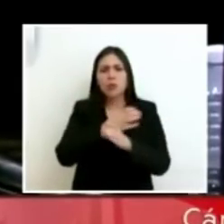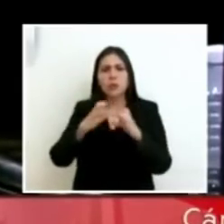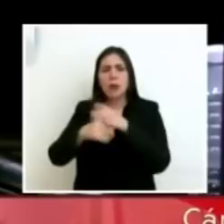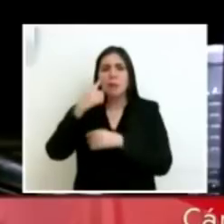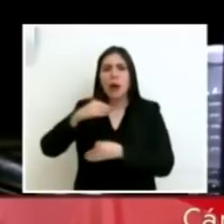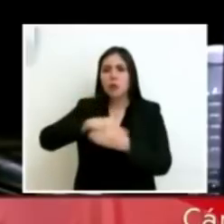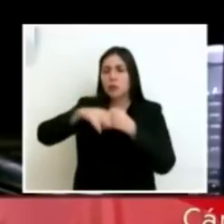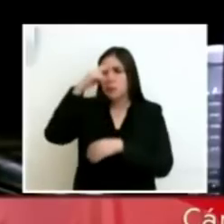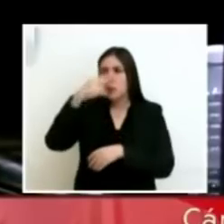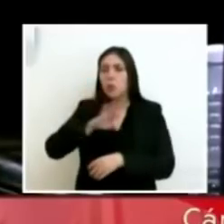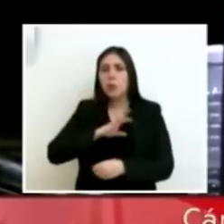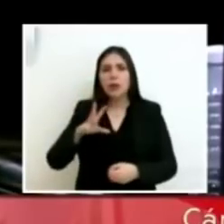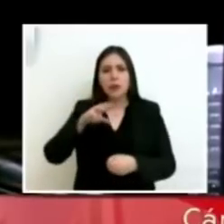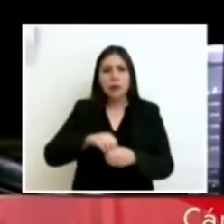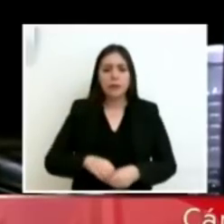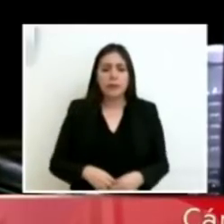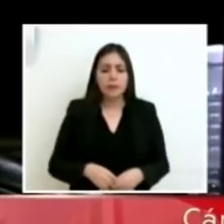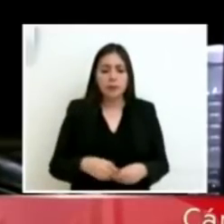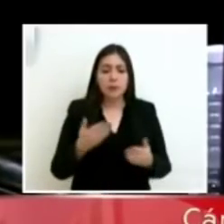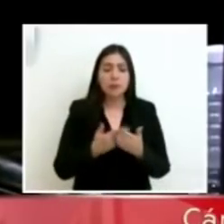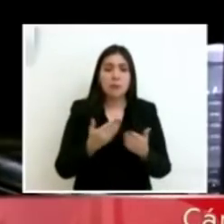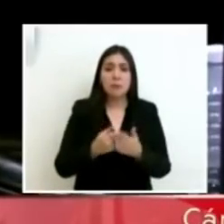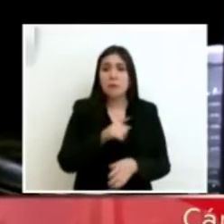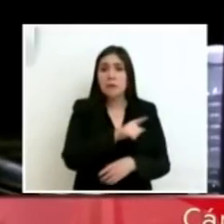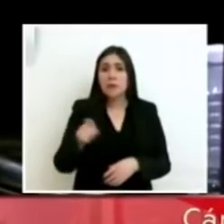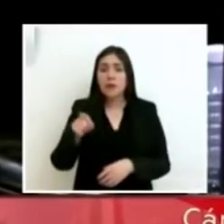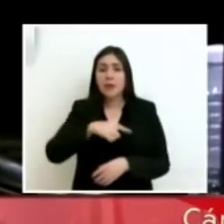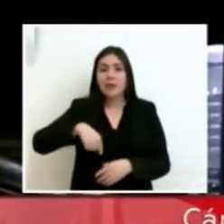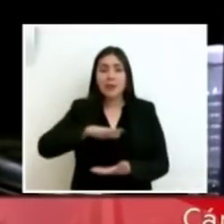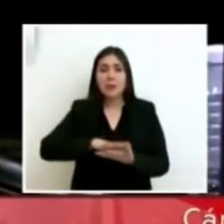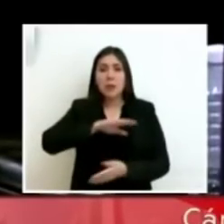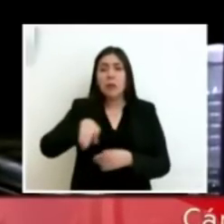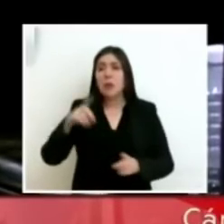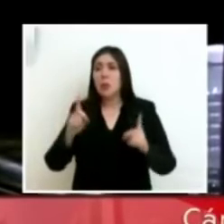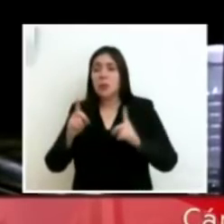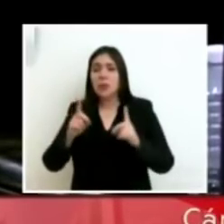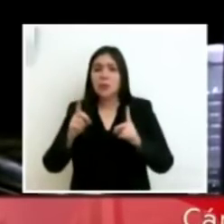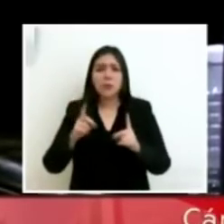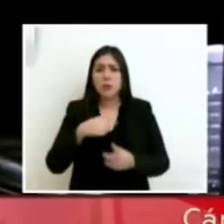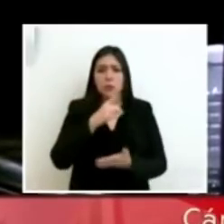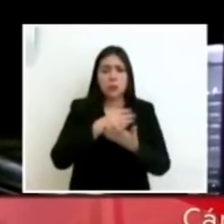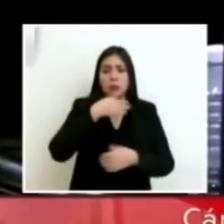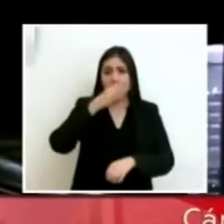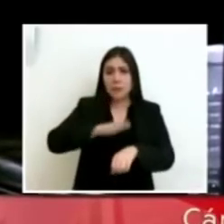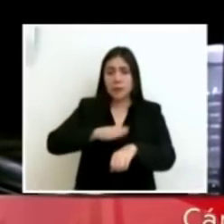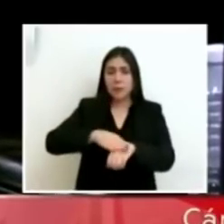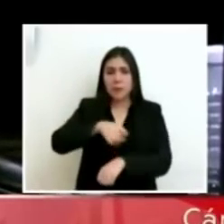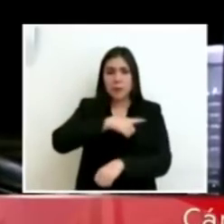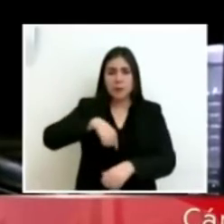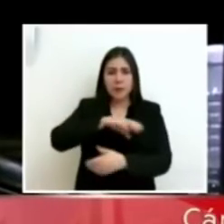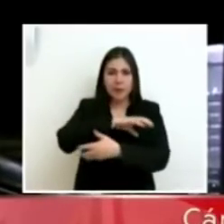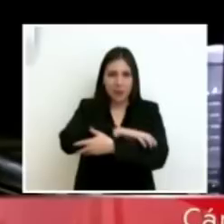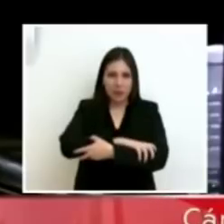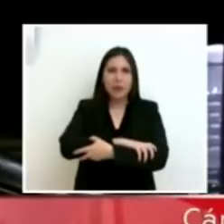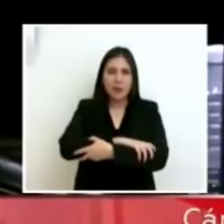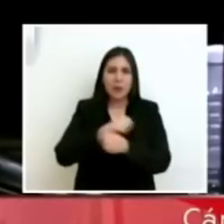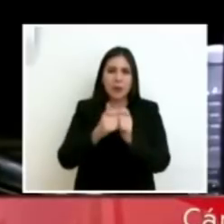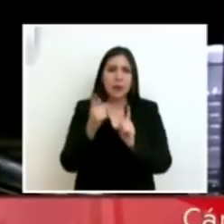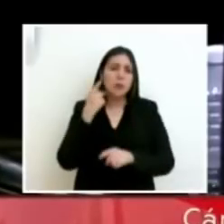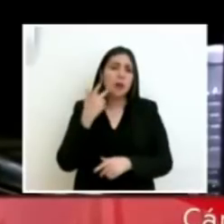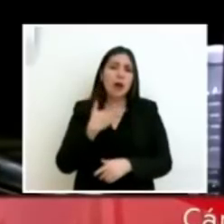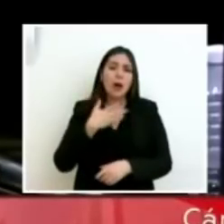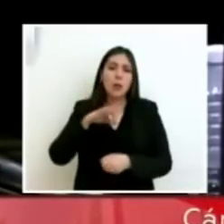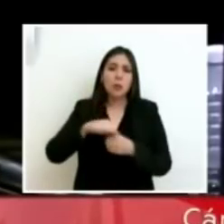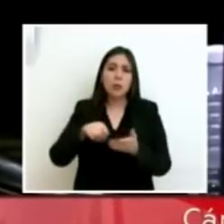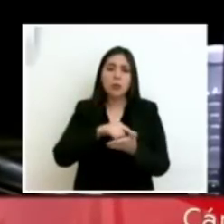para quienes duden de nuestra mayoría, ya voy a empezar a concluir, señor presidente, solo les recuerdo que nuestra coalición obtuvo 36 millones